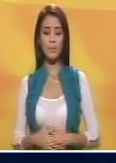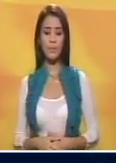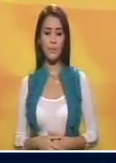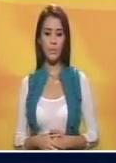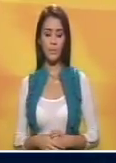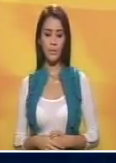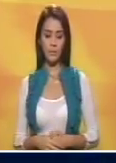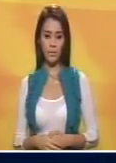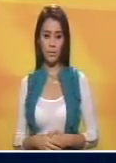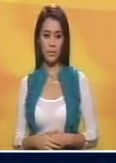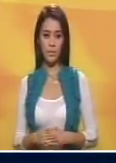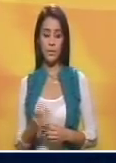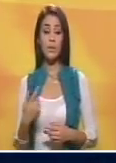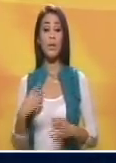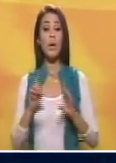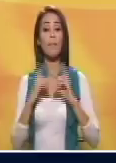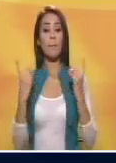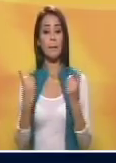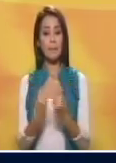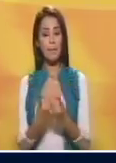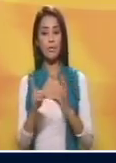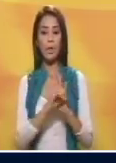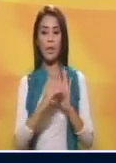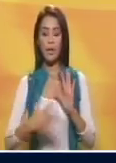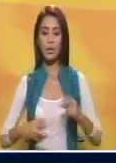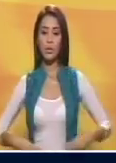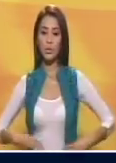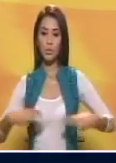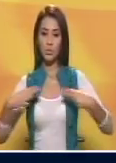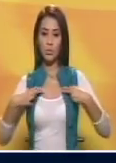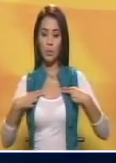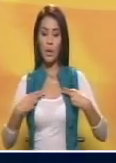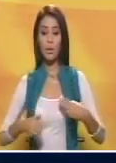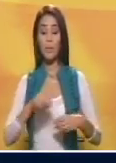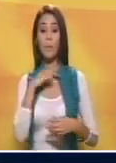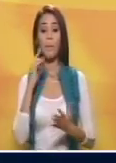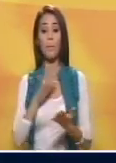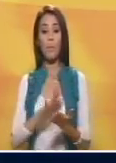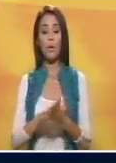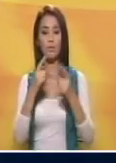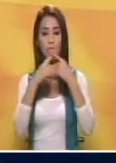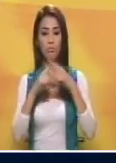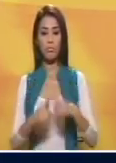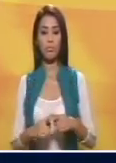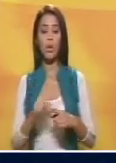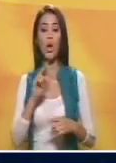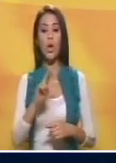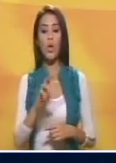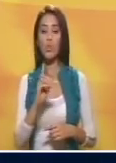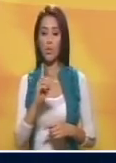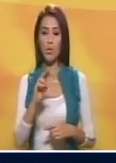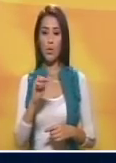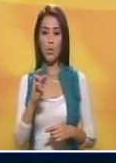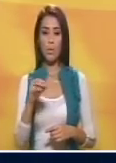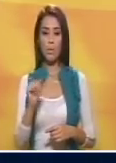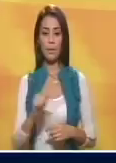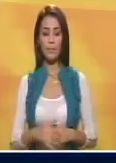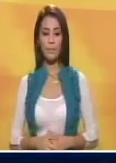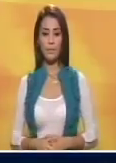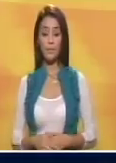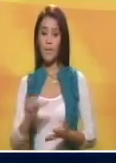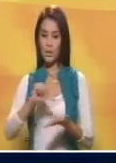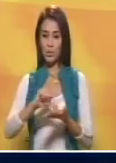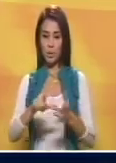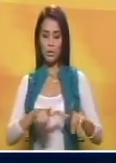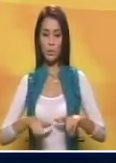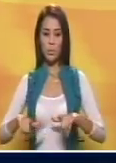Oriental. Según el Observatorio Sirio de Derechos Humanos, la mayoría de los fallecidos se registró en Duma, la mayor ciudad de la región. Desde